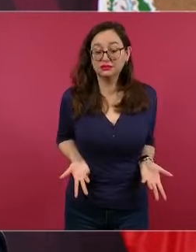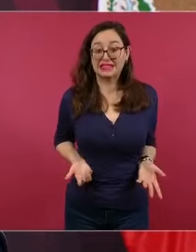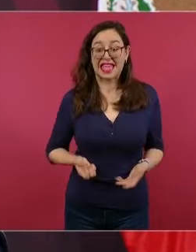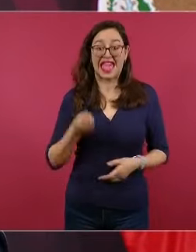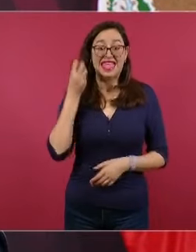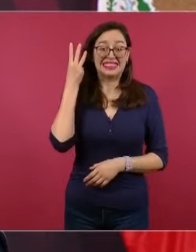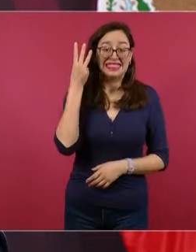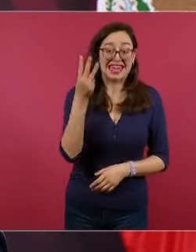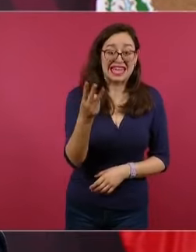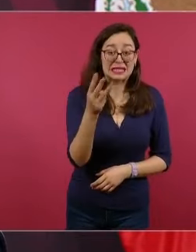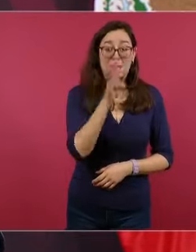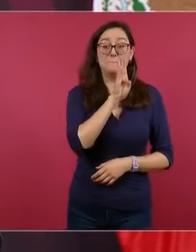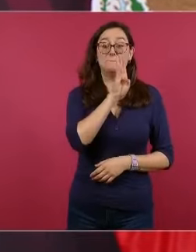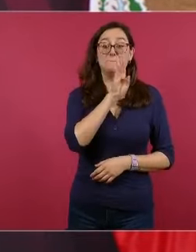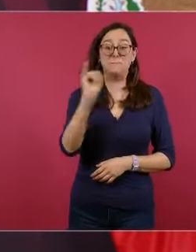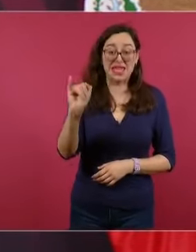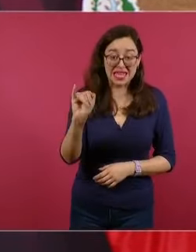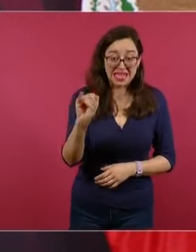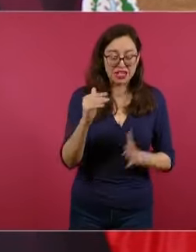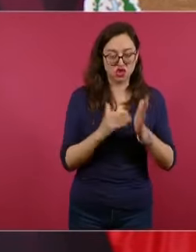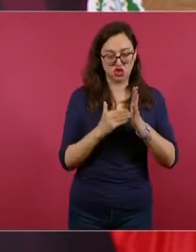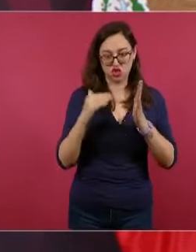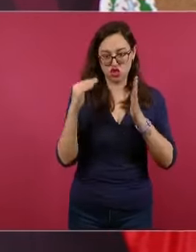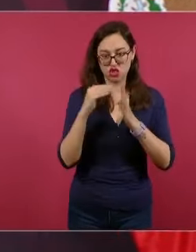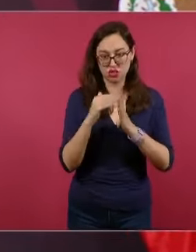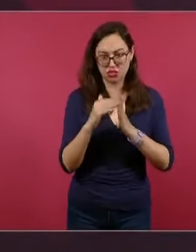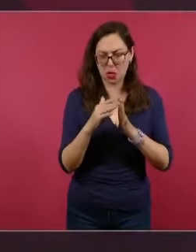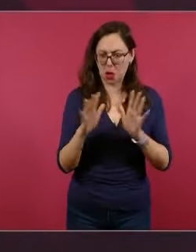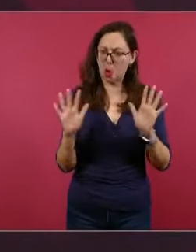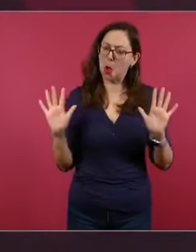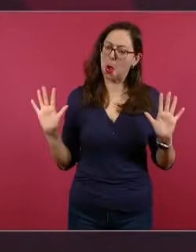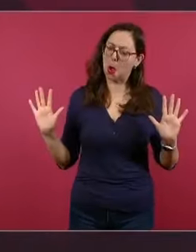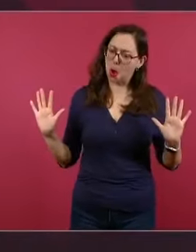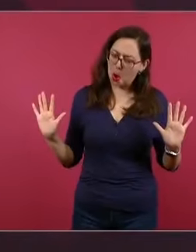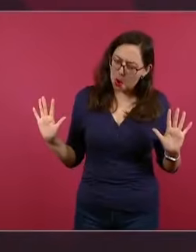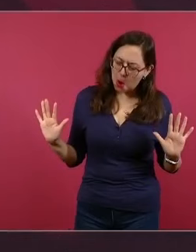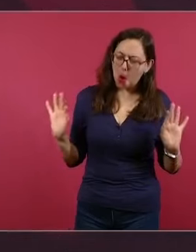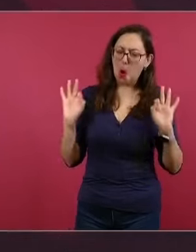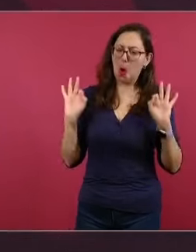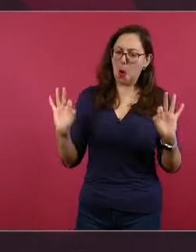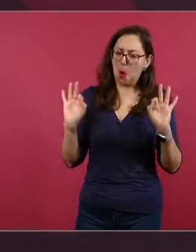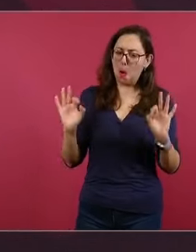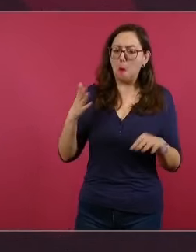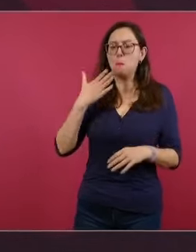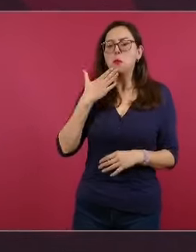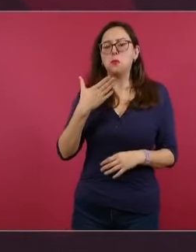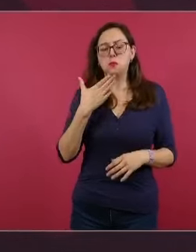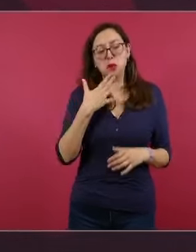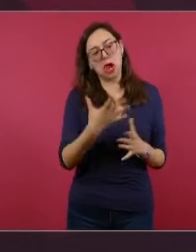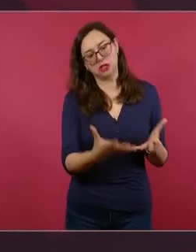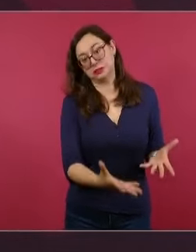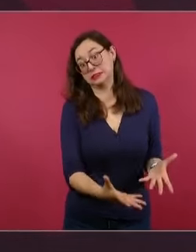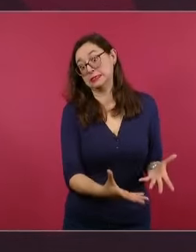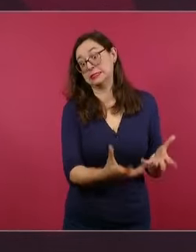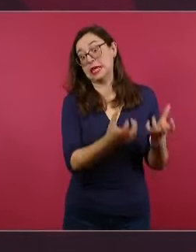ahora Ah pero eso no es subsidio eso es